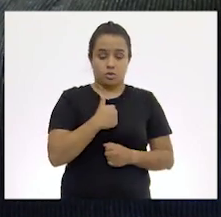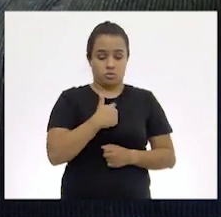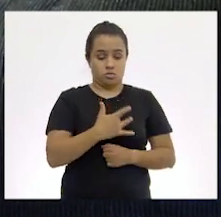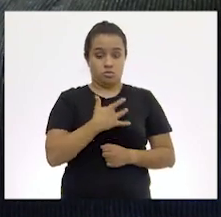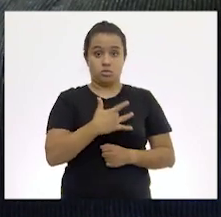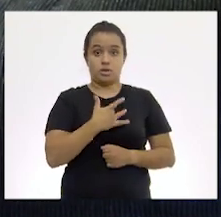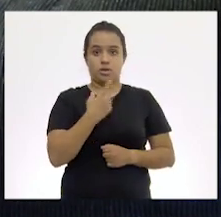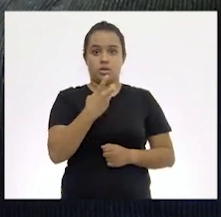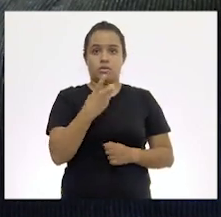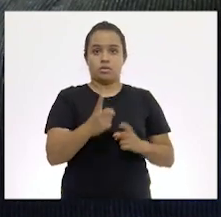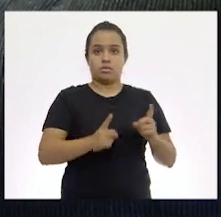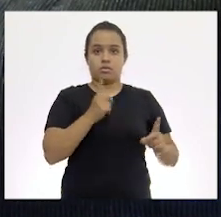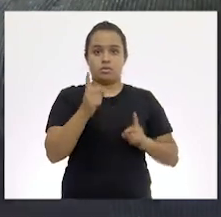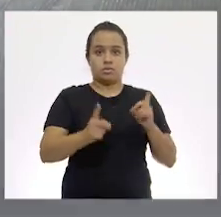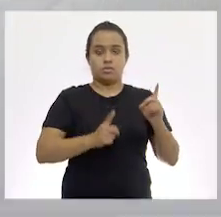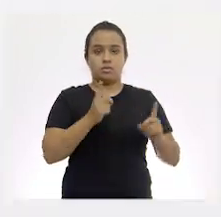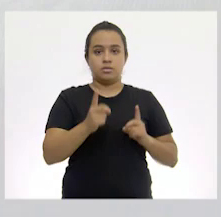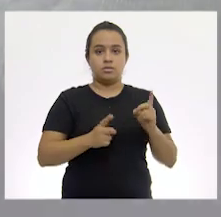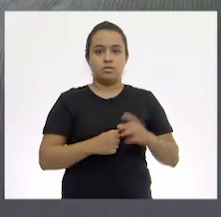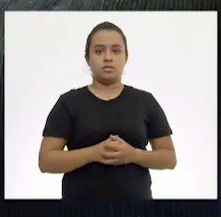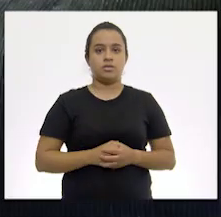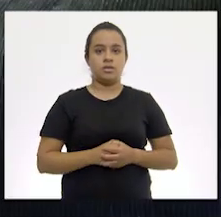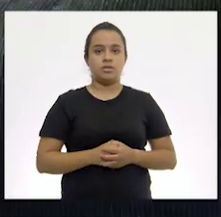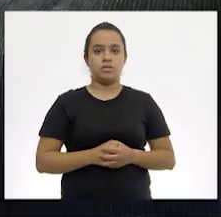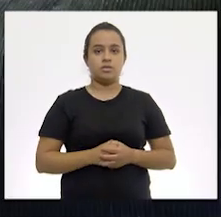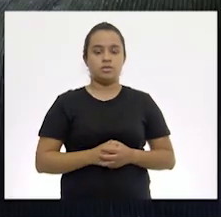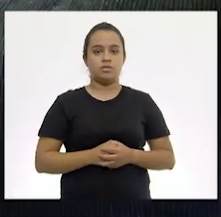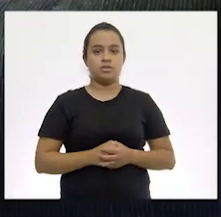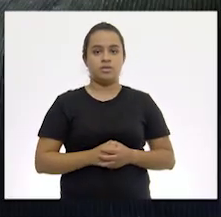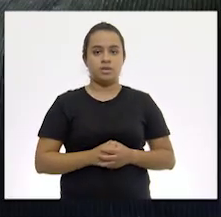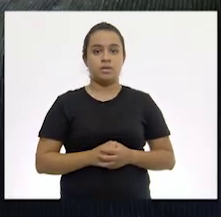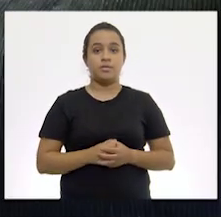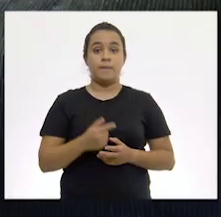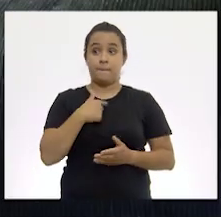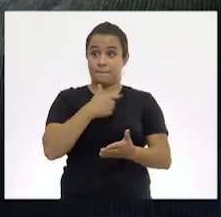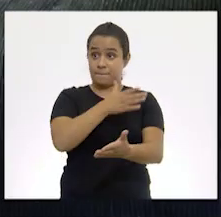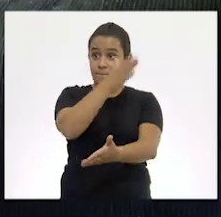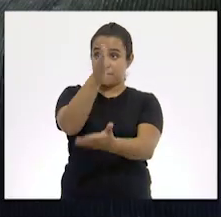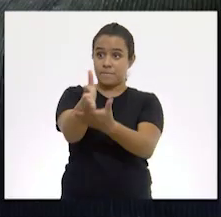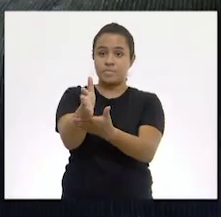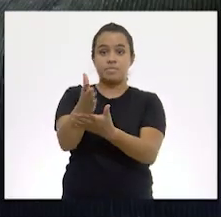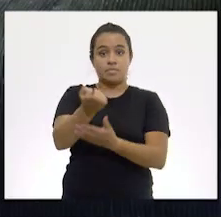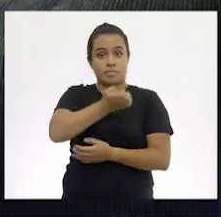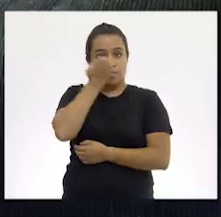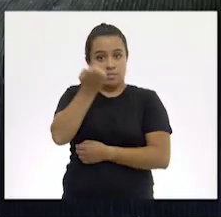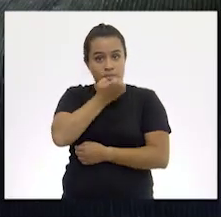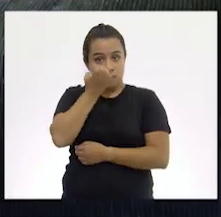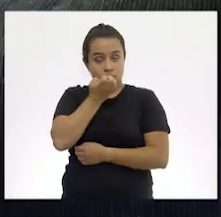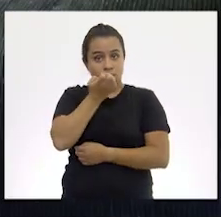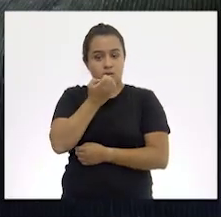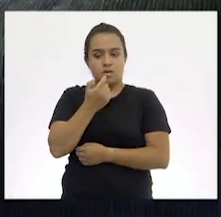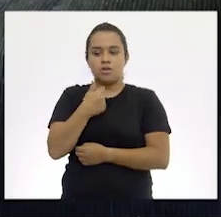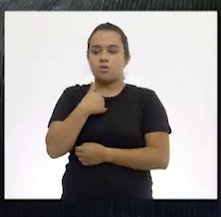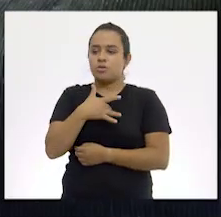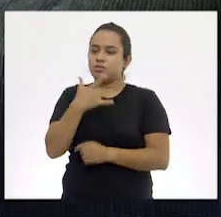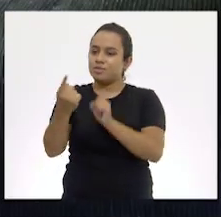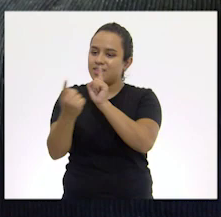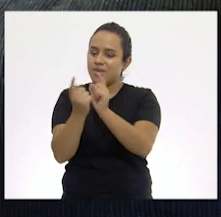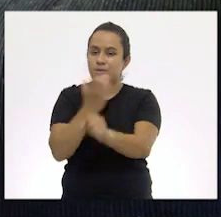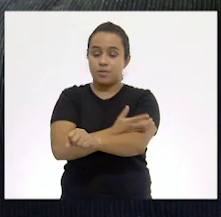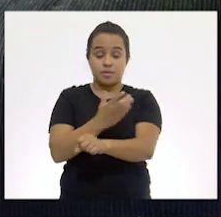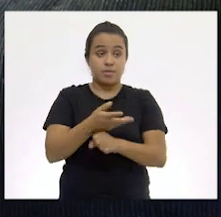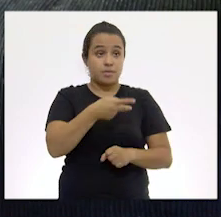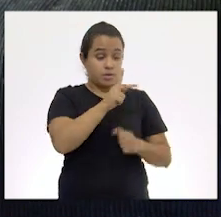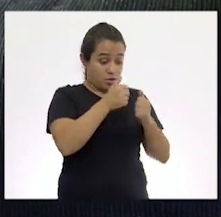una forma divertida de estudiar desde casa. Cuando estoy en la escuela, siento como que me suelto más con mis compañeros y cuando estoy